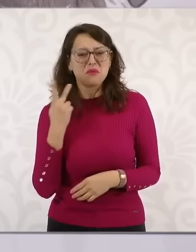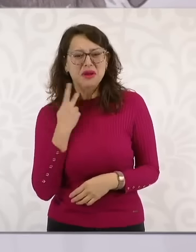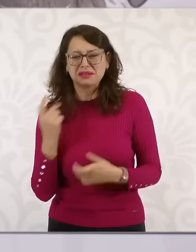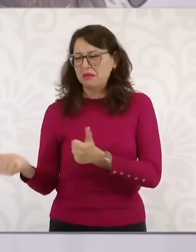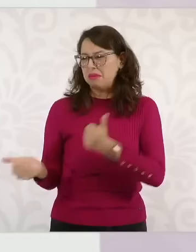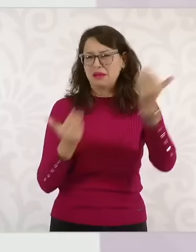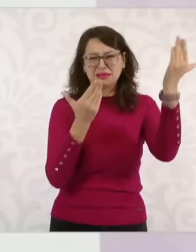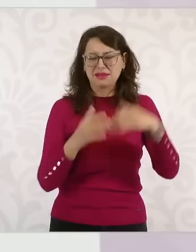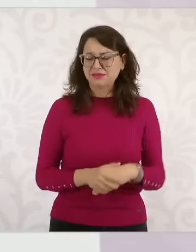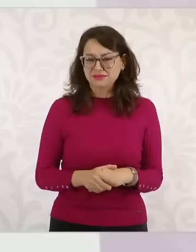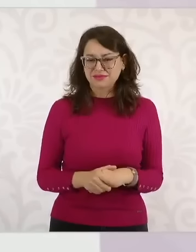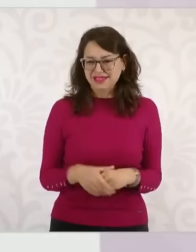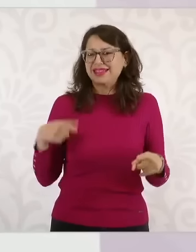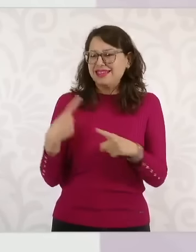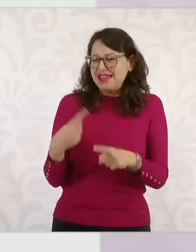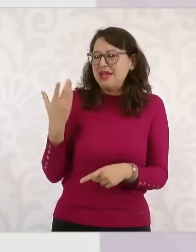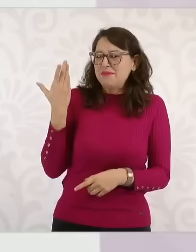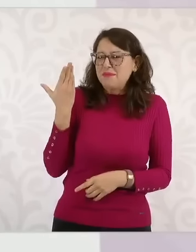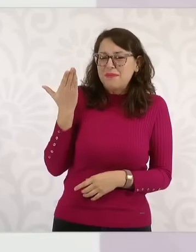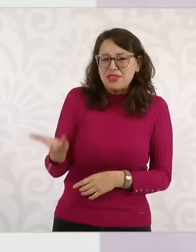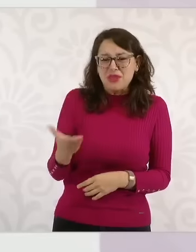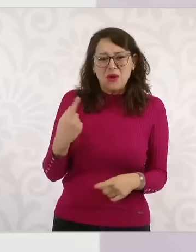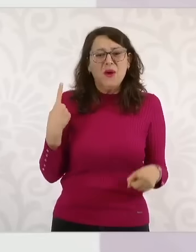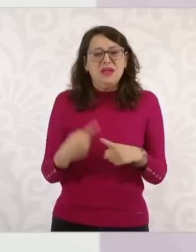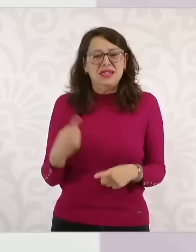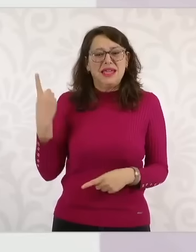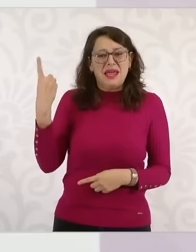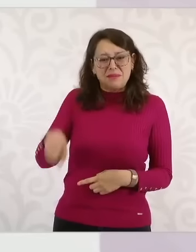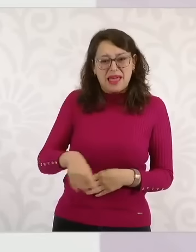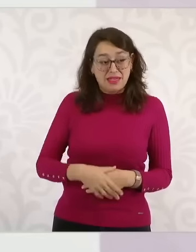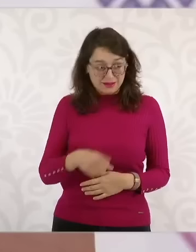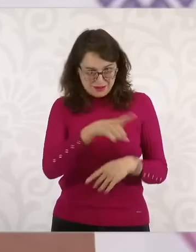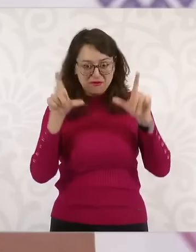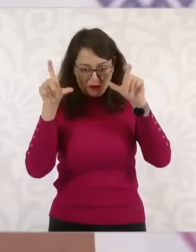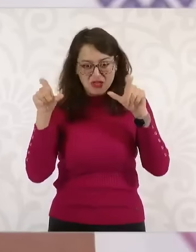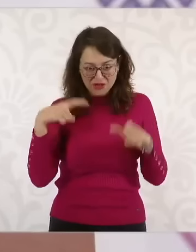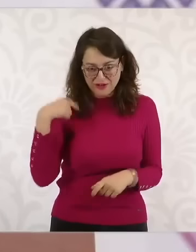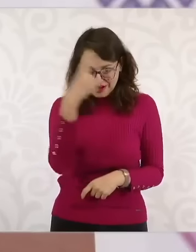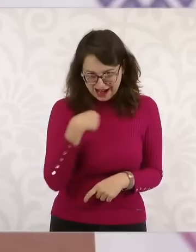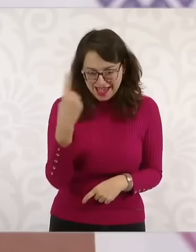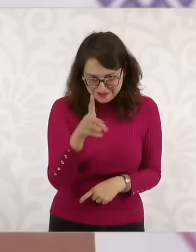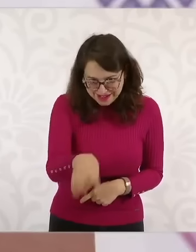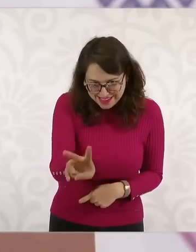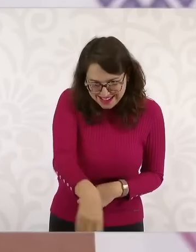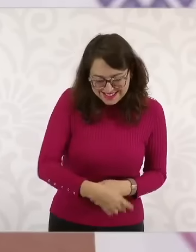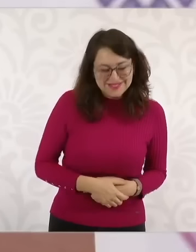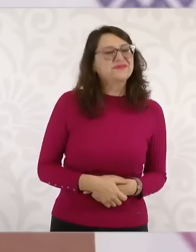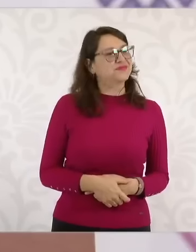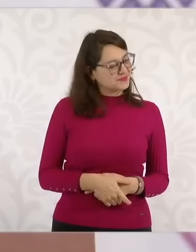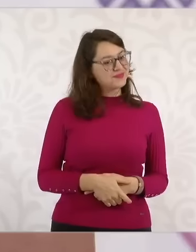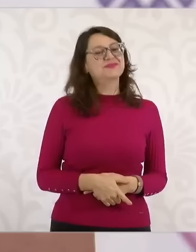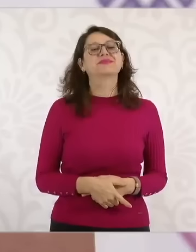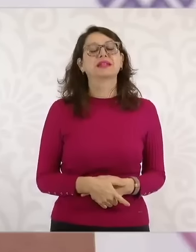¿De dónde tienen esa información? Ya están todos sacando fotos con mis caras. ¿De dónde tienen esa